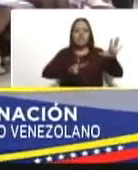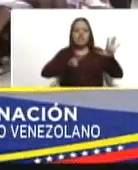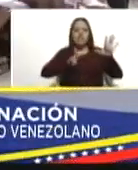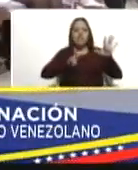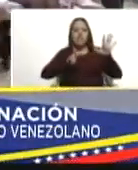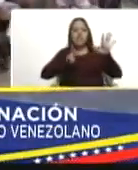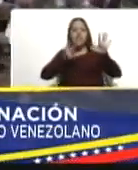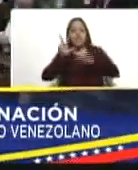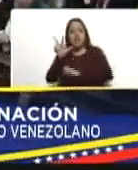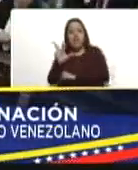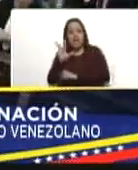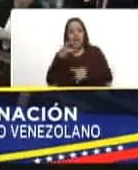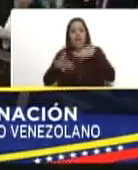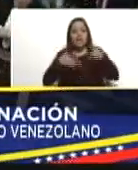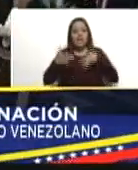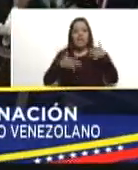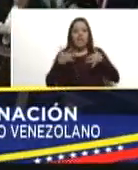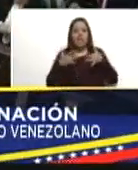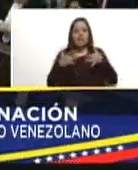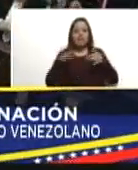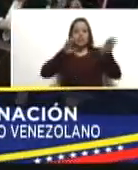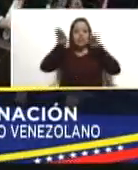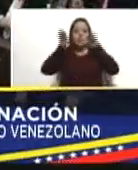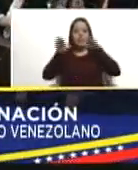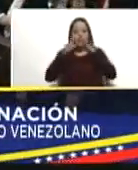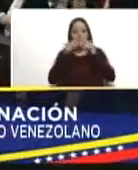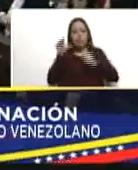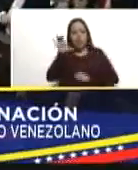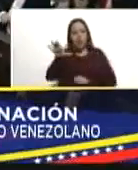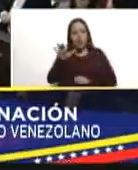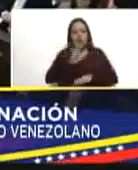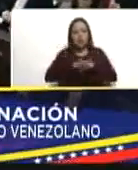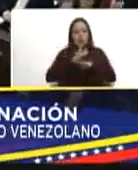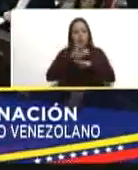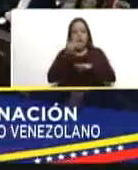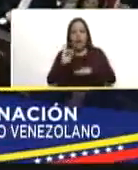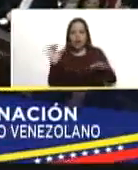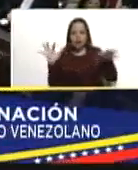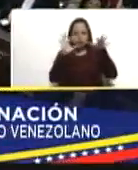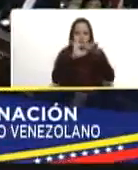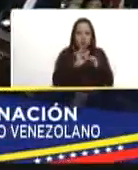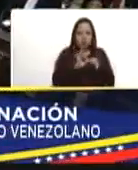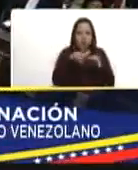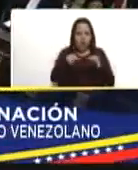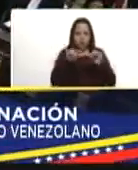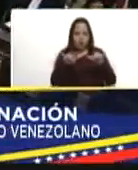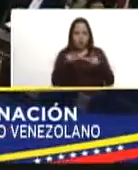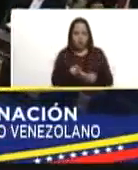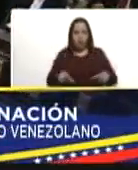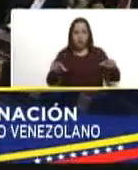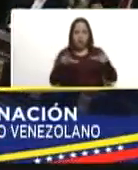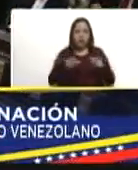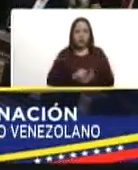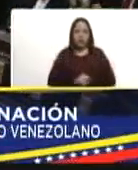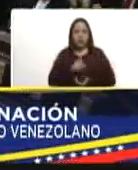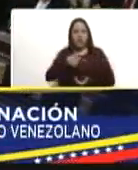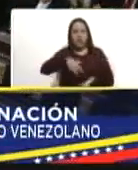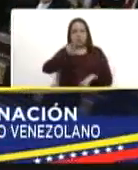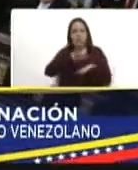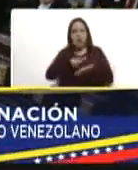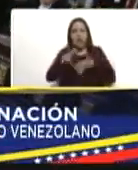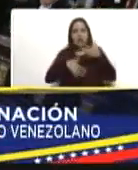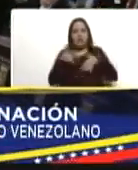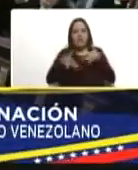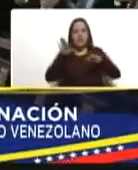gobernadoras alcaldes alcaldesas porque se está la ruta turística en el terreno Y la validación de la ruta